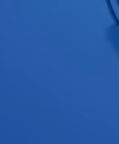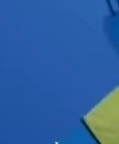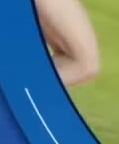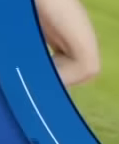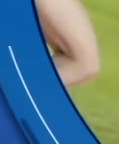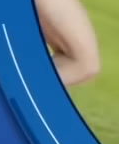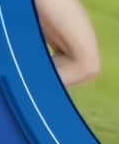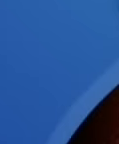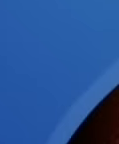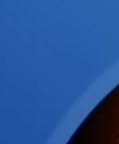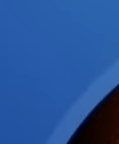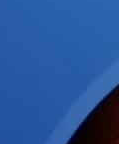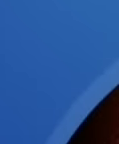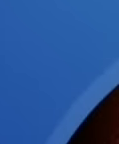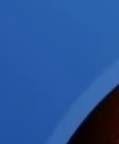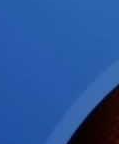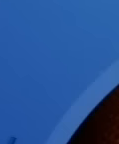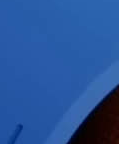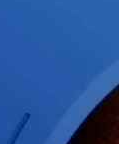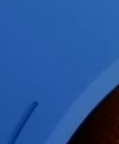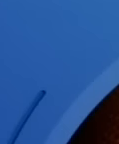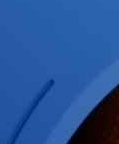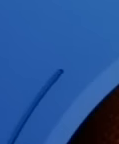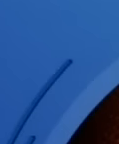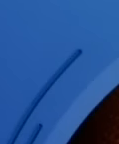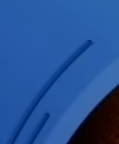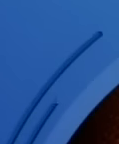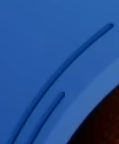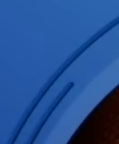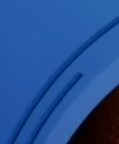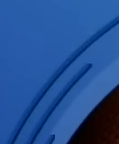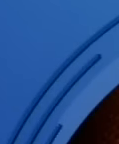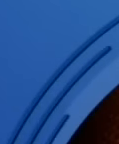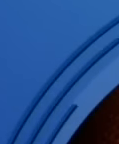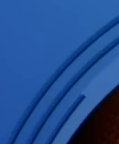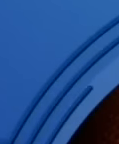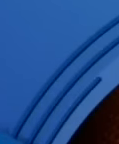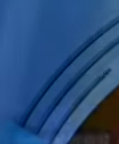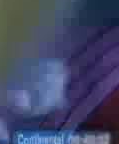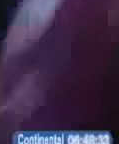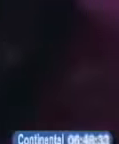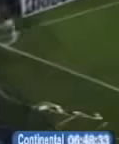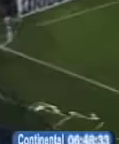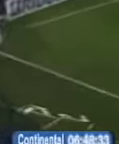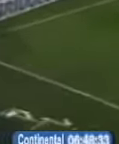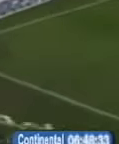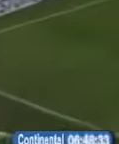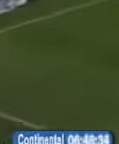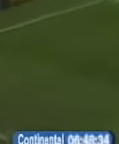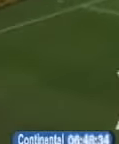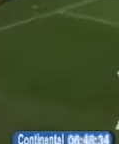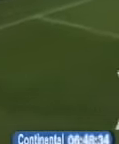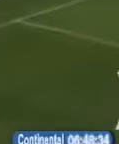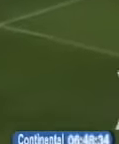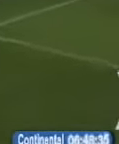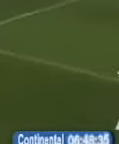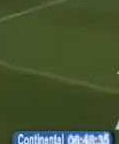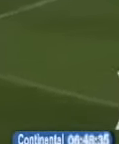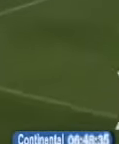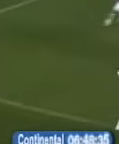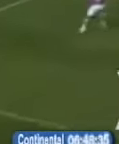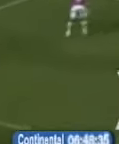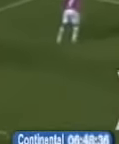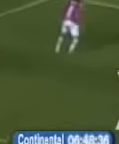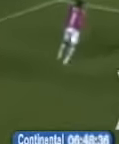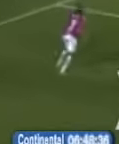Independiente yo soy donde sea y por eso te vengo a alentar. No voy a parar de cantar, que la grada pinchada no